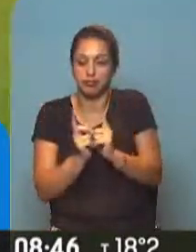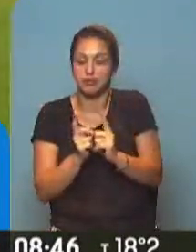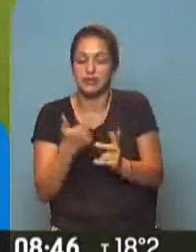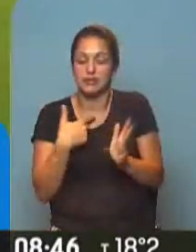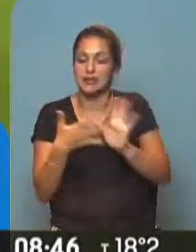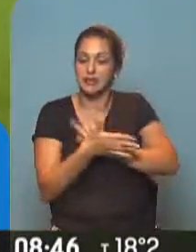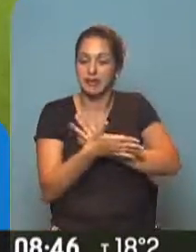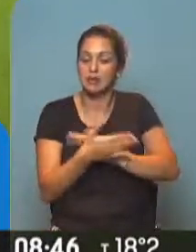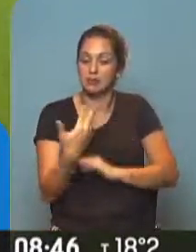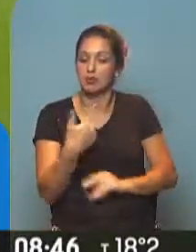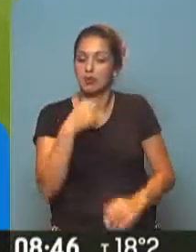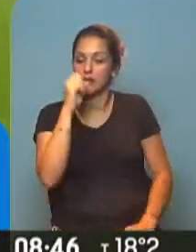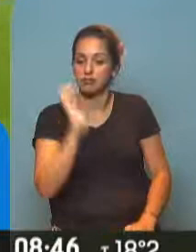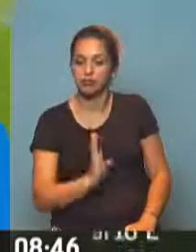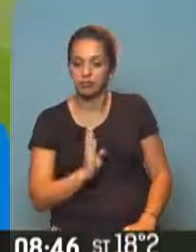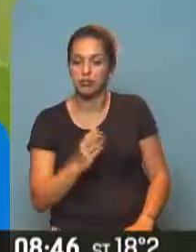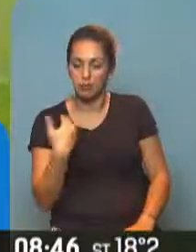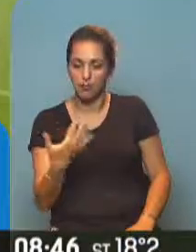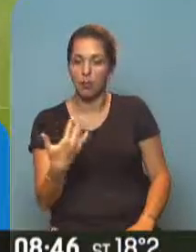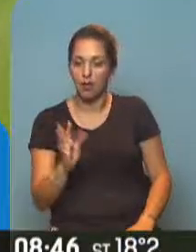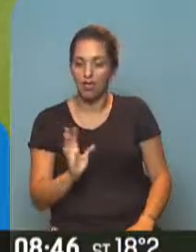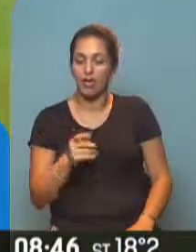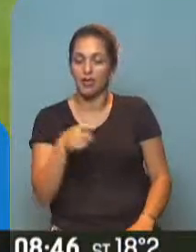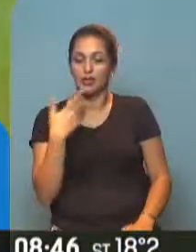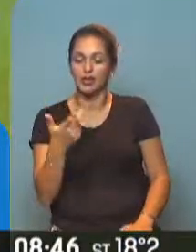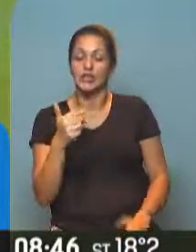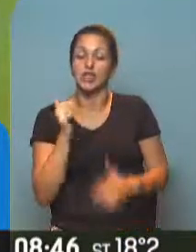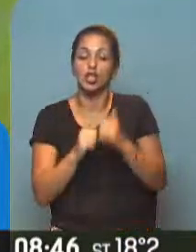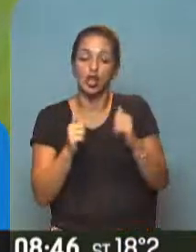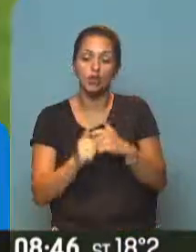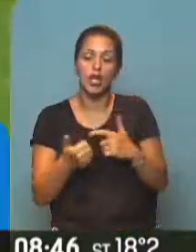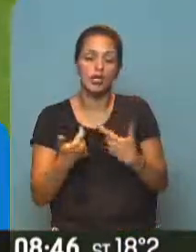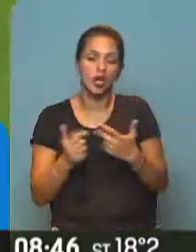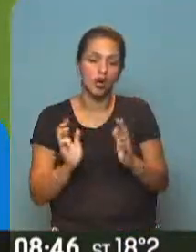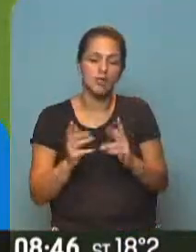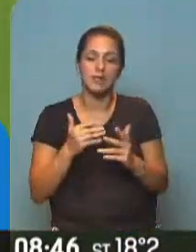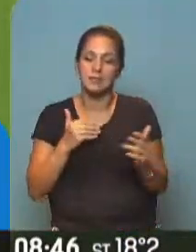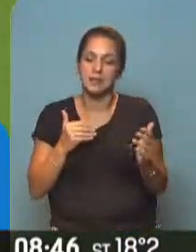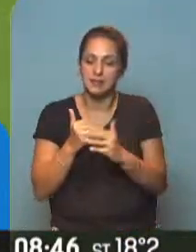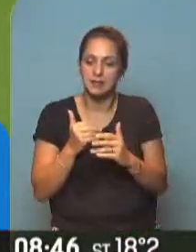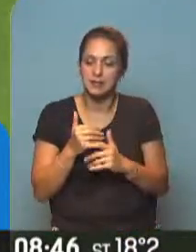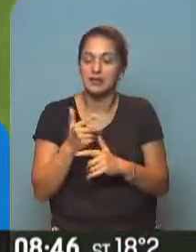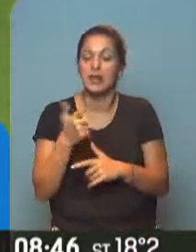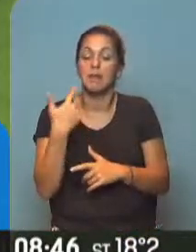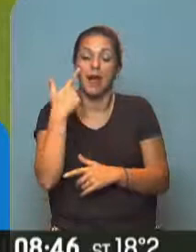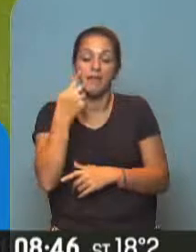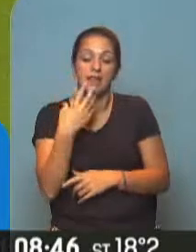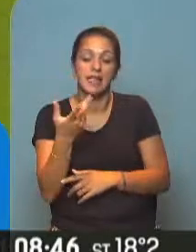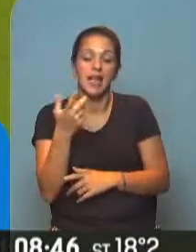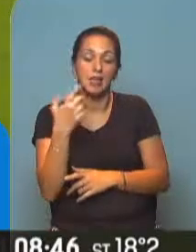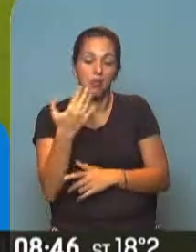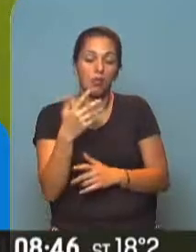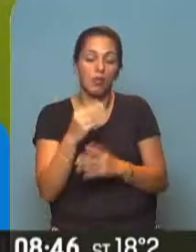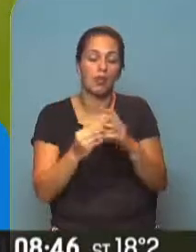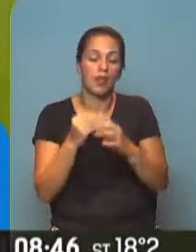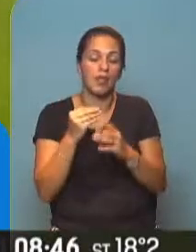de la zona de descenso de categoría, mientras que Central acercarse a la zona de copas.